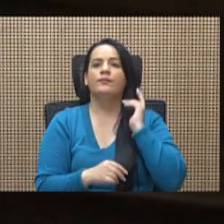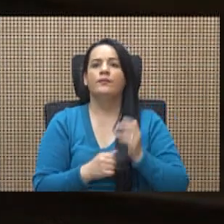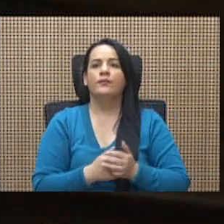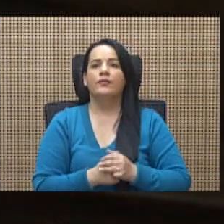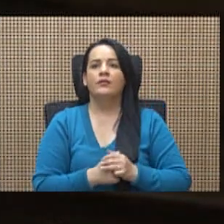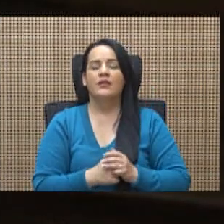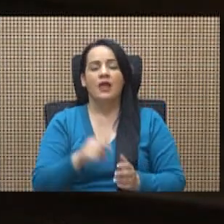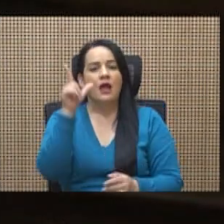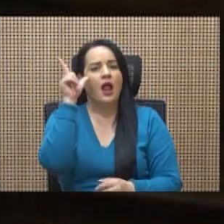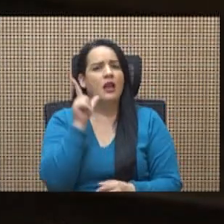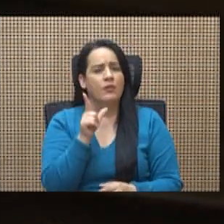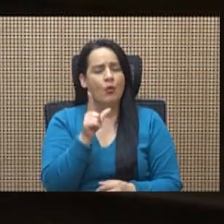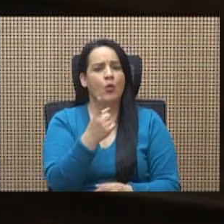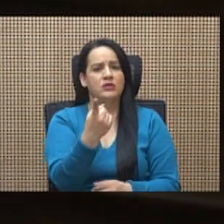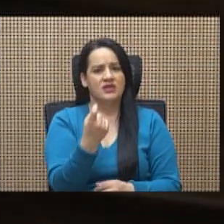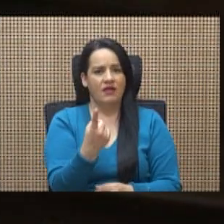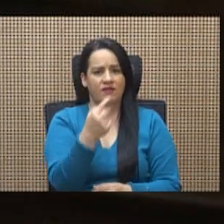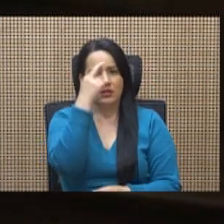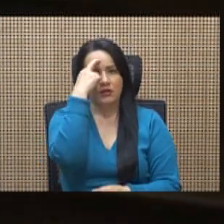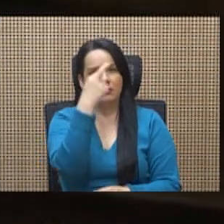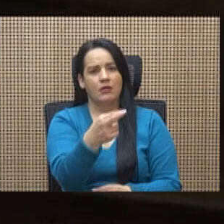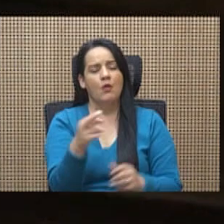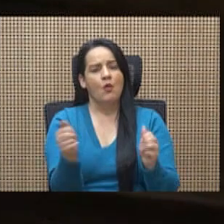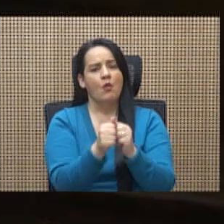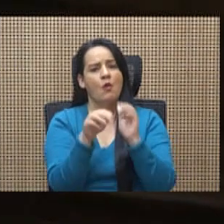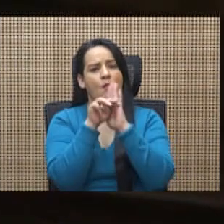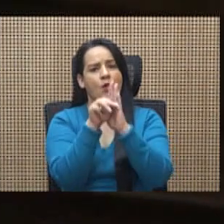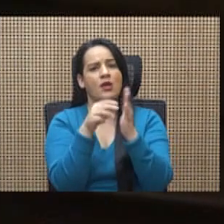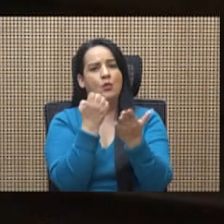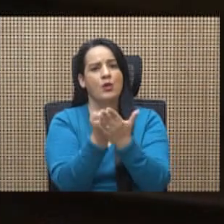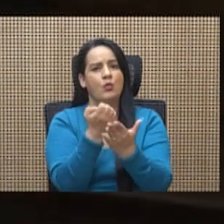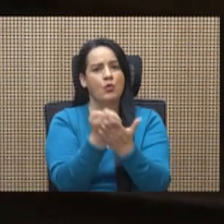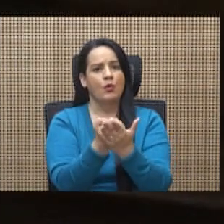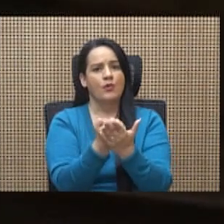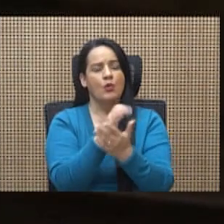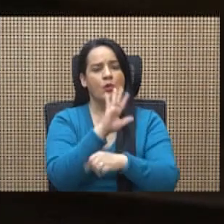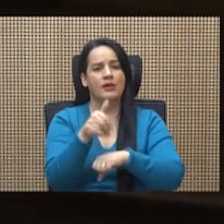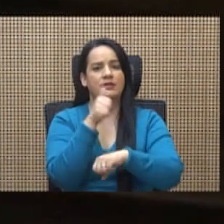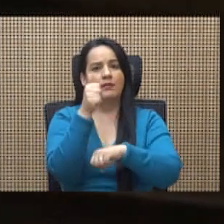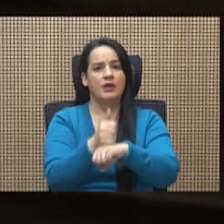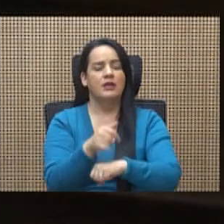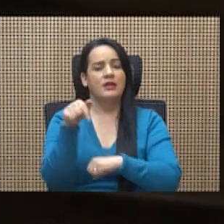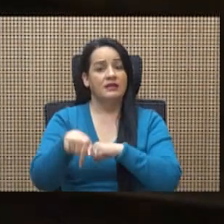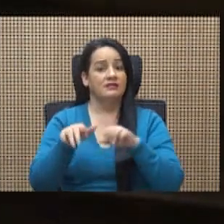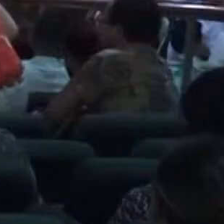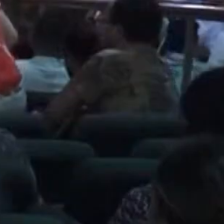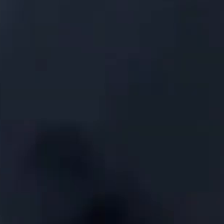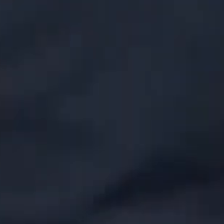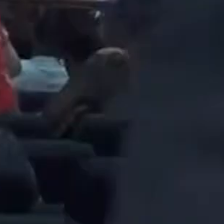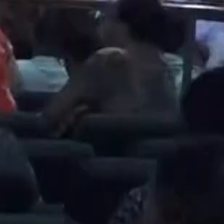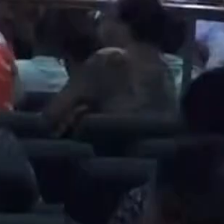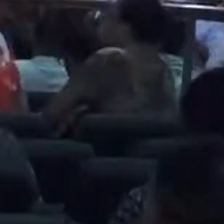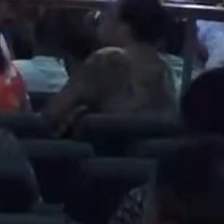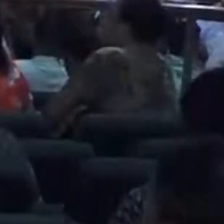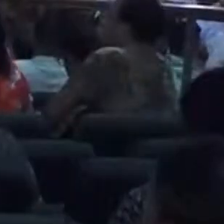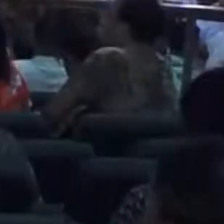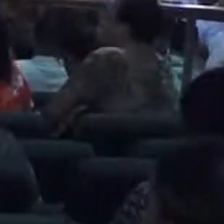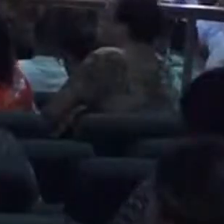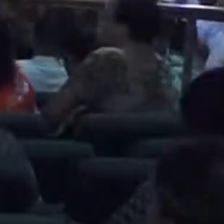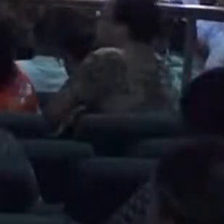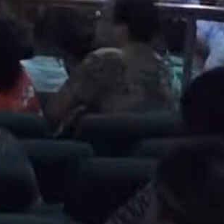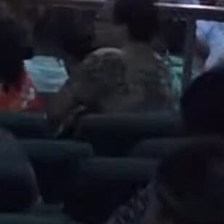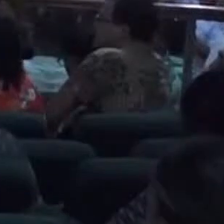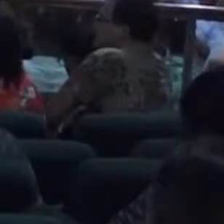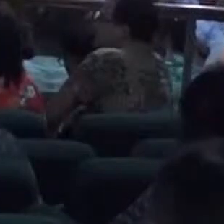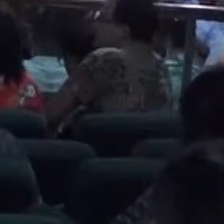a limón se le ha faltado el respeto con el modelo económico que se ha impuesto en este país y finalmente el